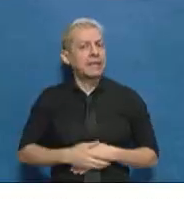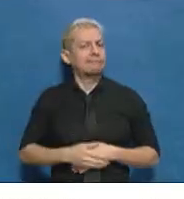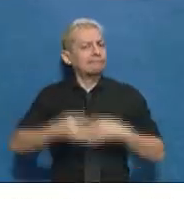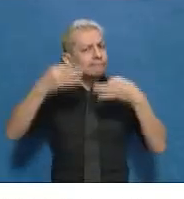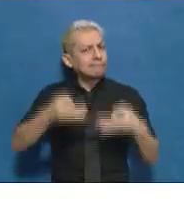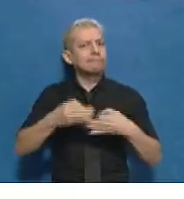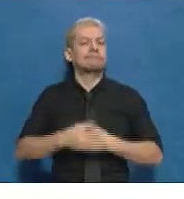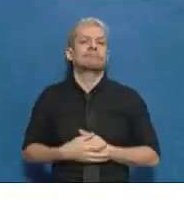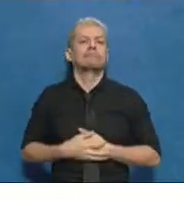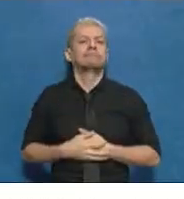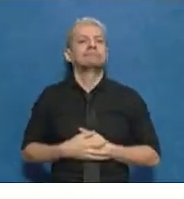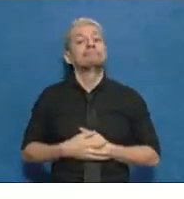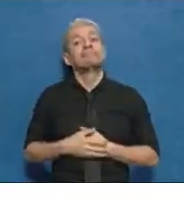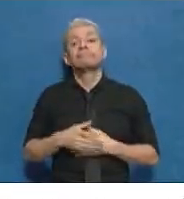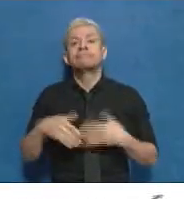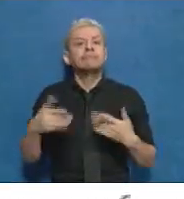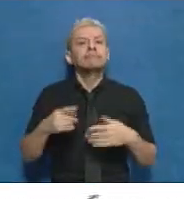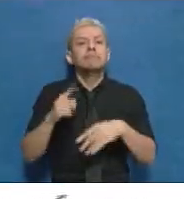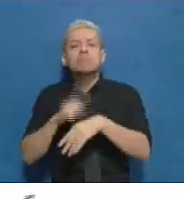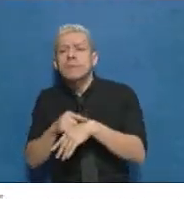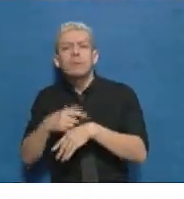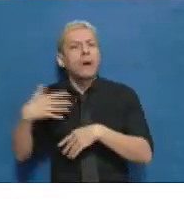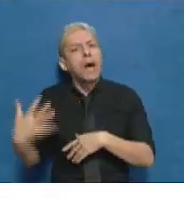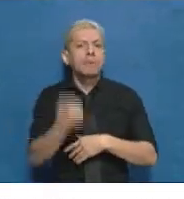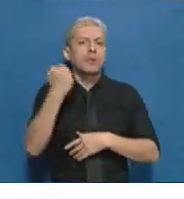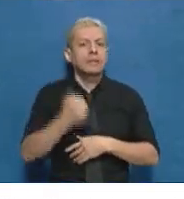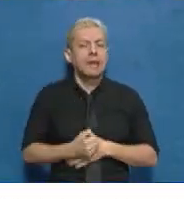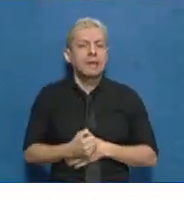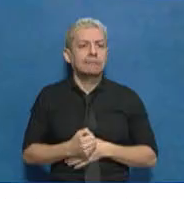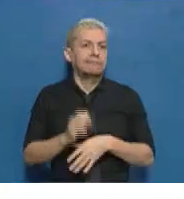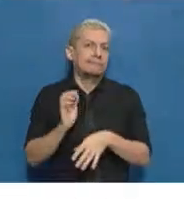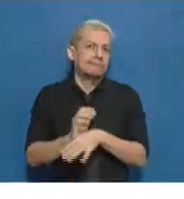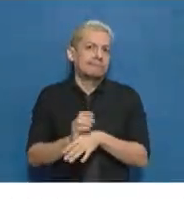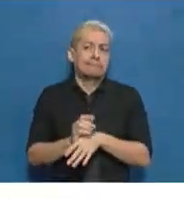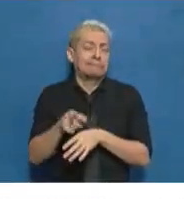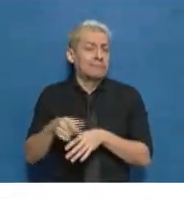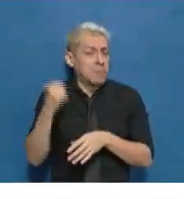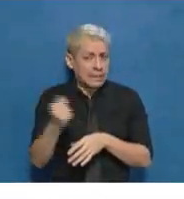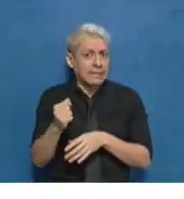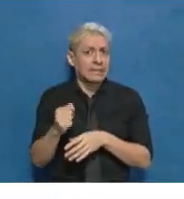mayúscula, aprovechando cada minuto como lo que es, algo que no vuelve.